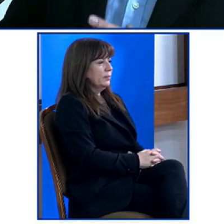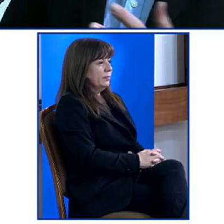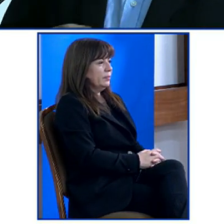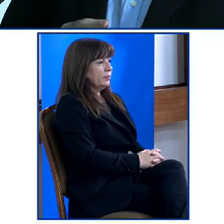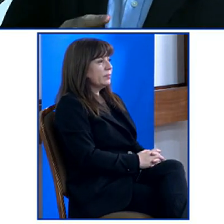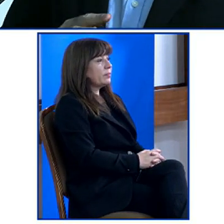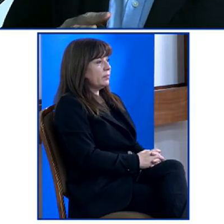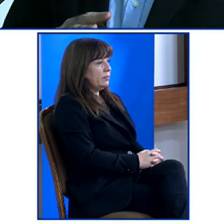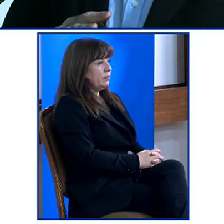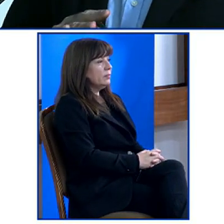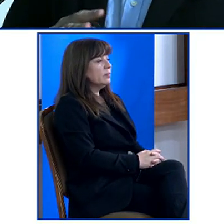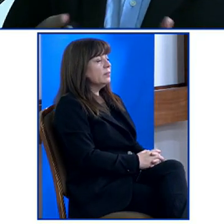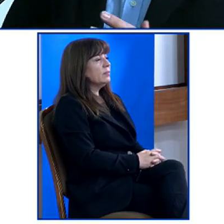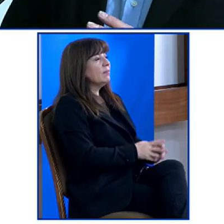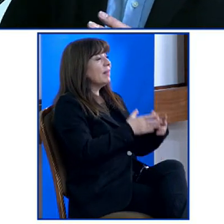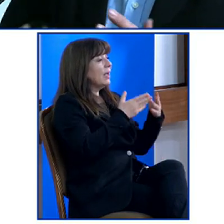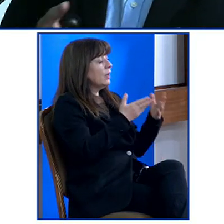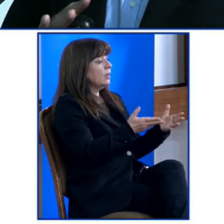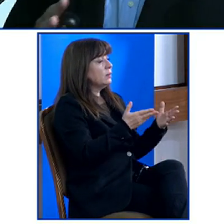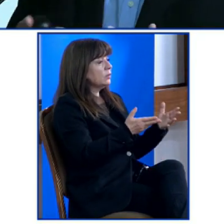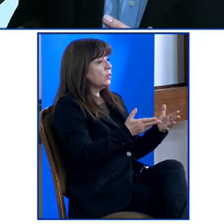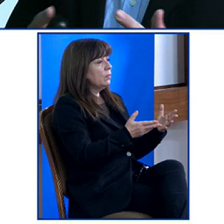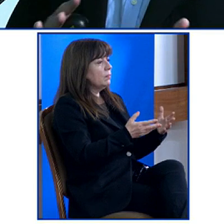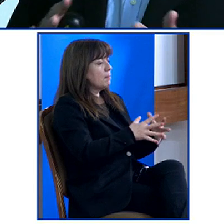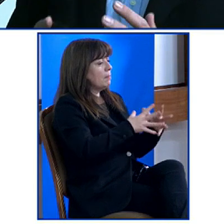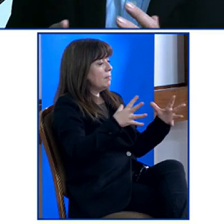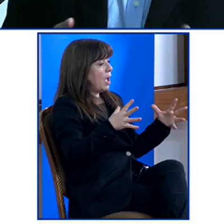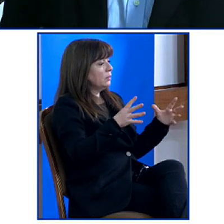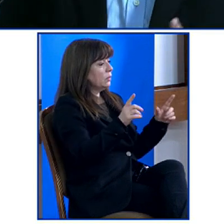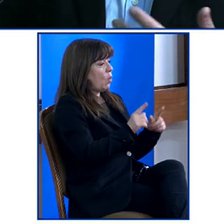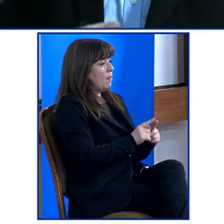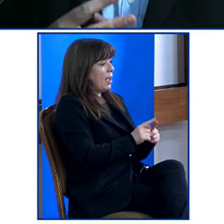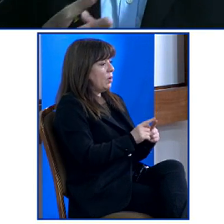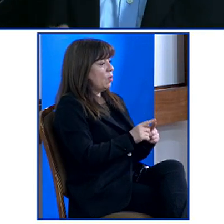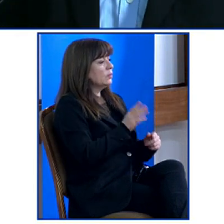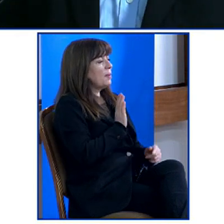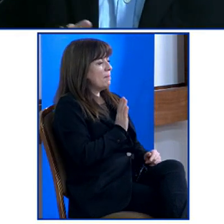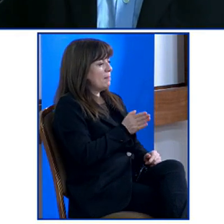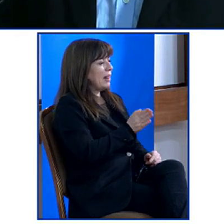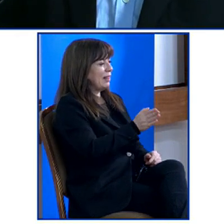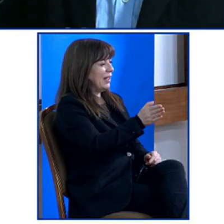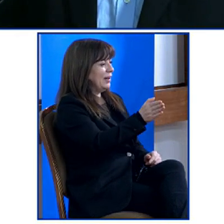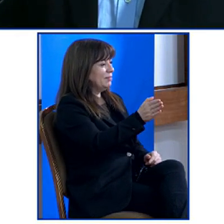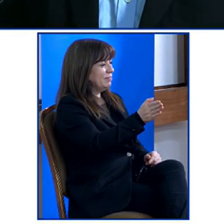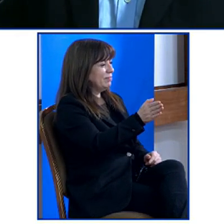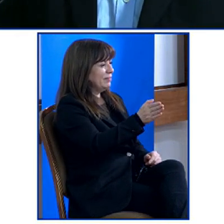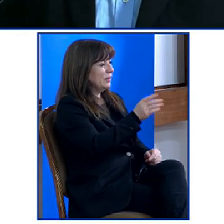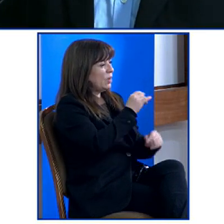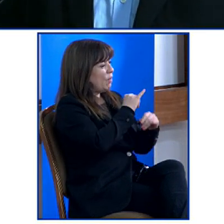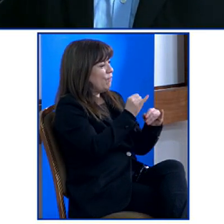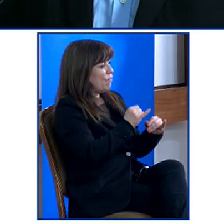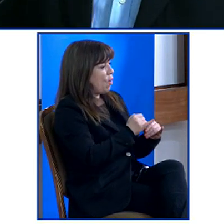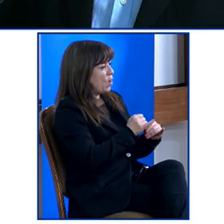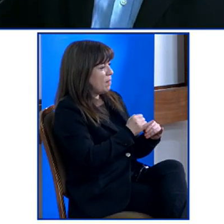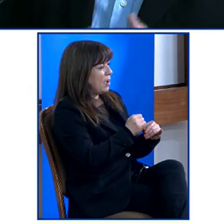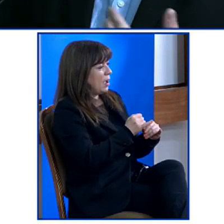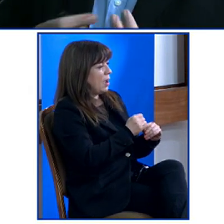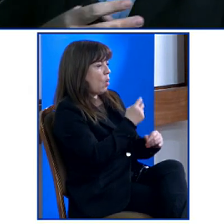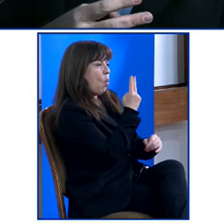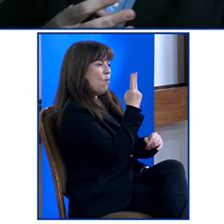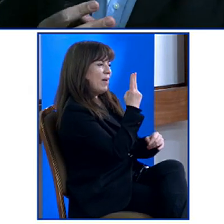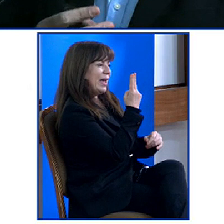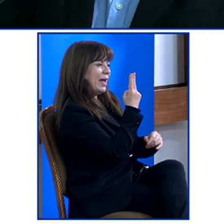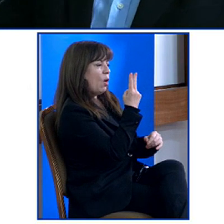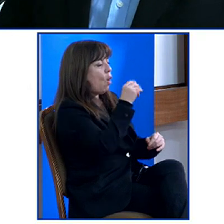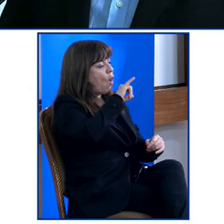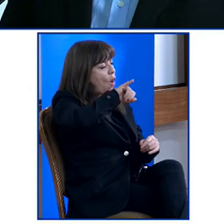Y esto de una manera más o menos consistente, esta forma se mantiene, esta forma de U, de V o de